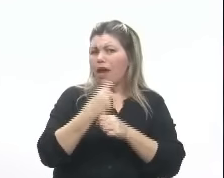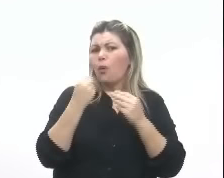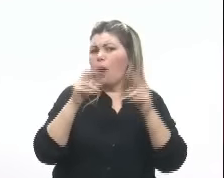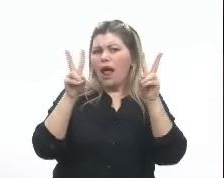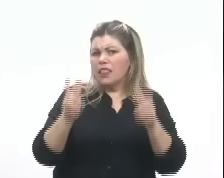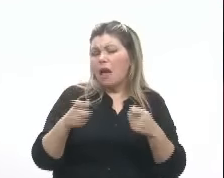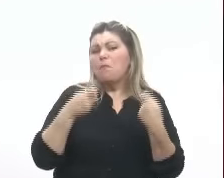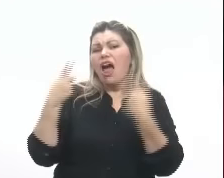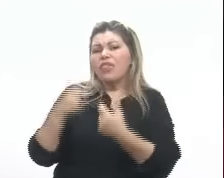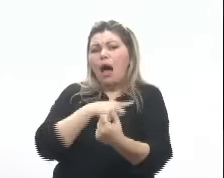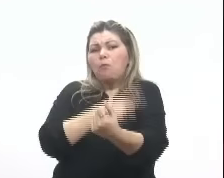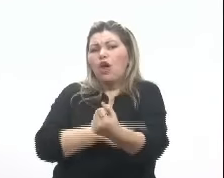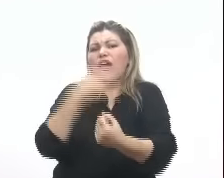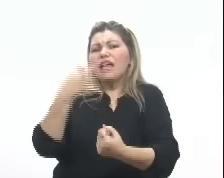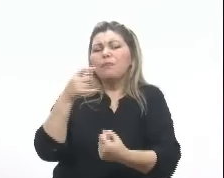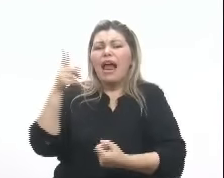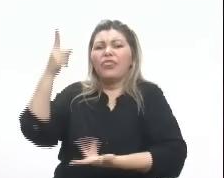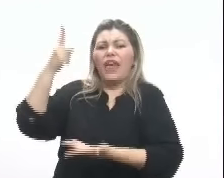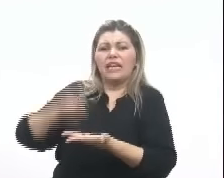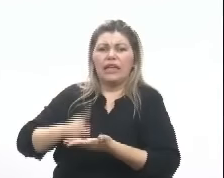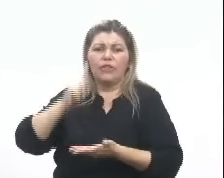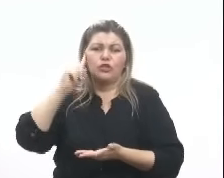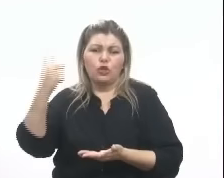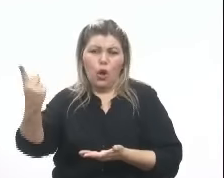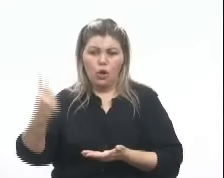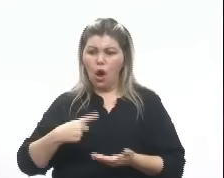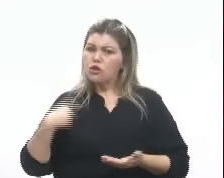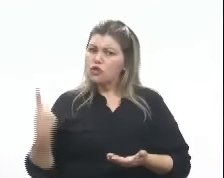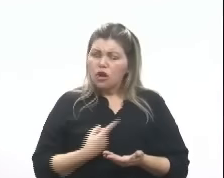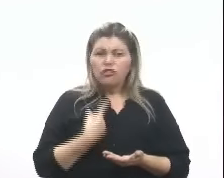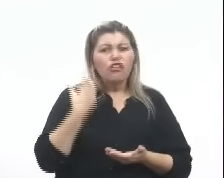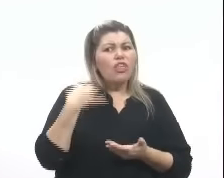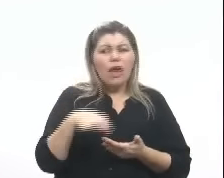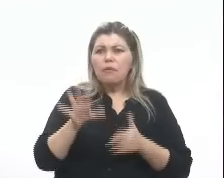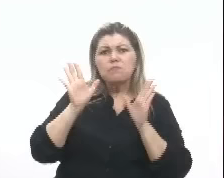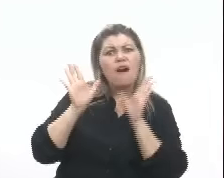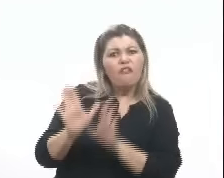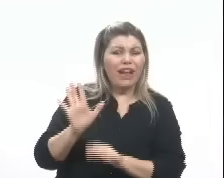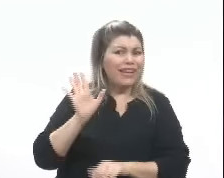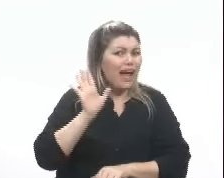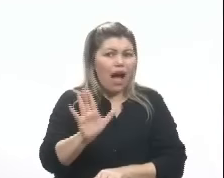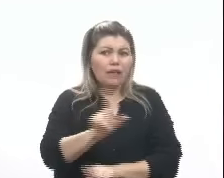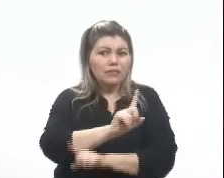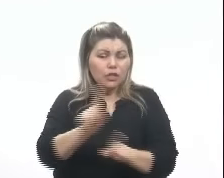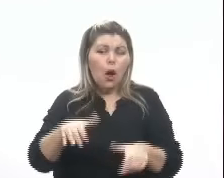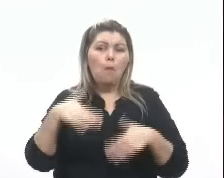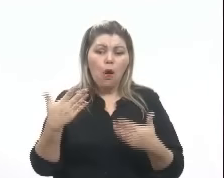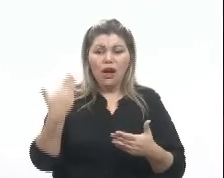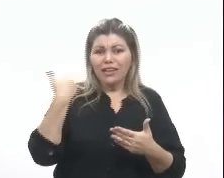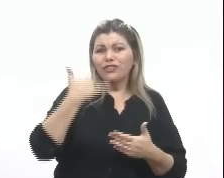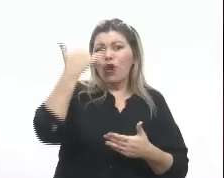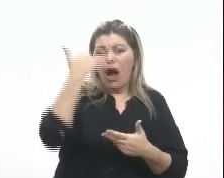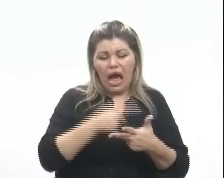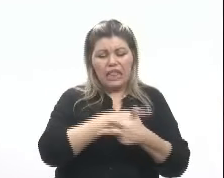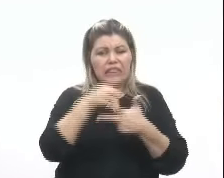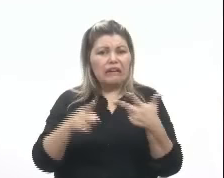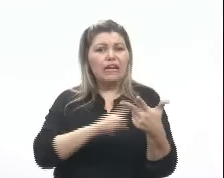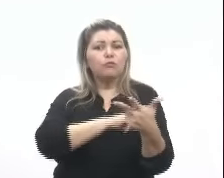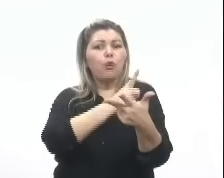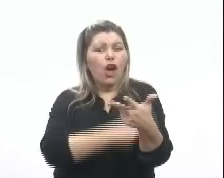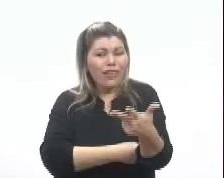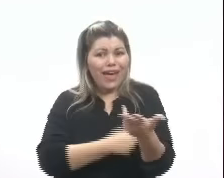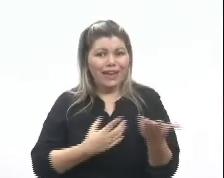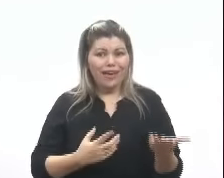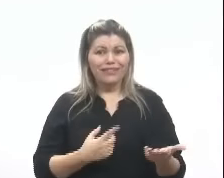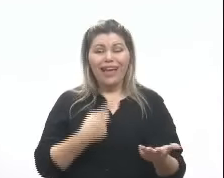Y nosotros tenemos que evitar que la persona tenga poder absoluto. Para eso existe la división de poderes. Esto que le tenemos